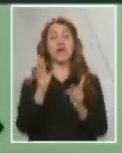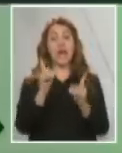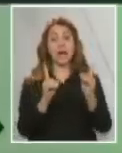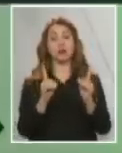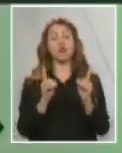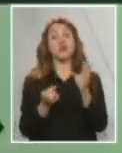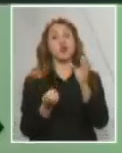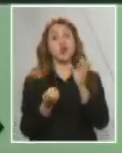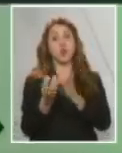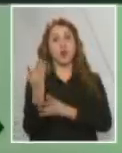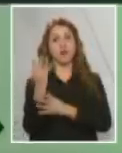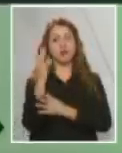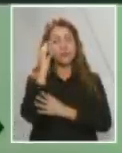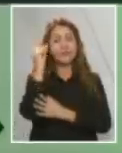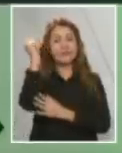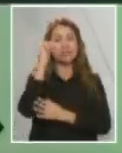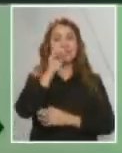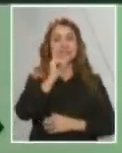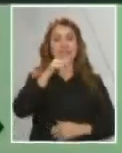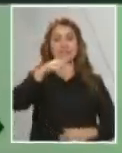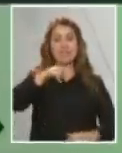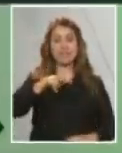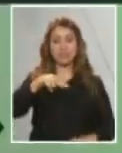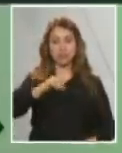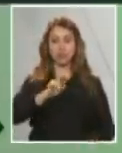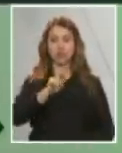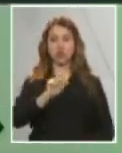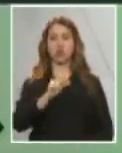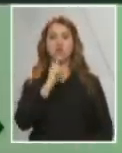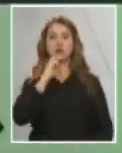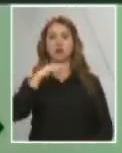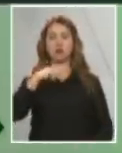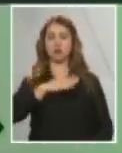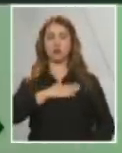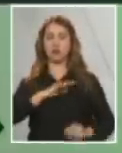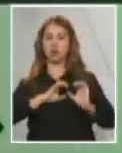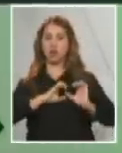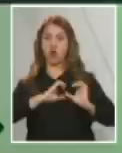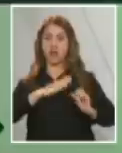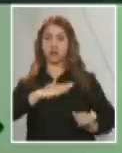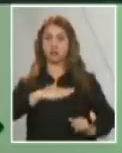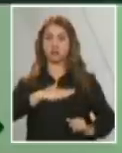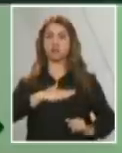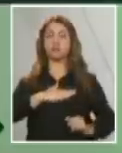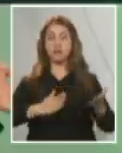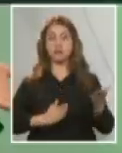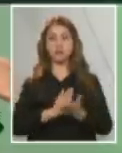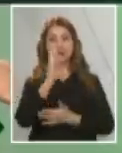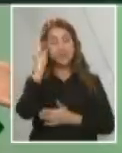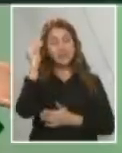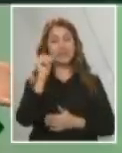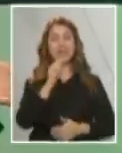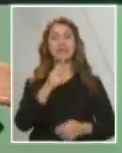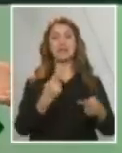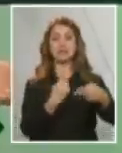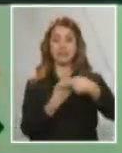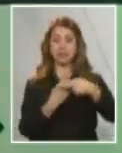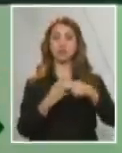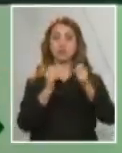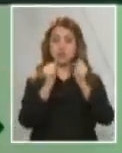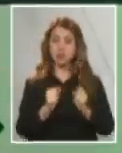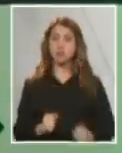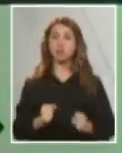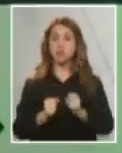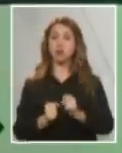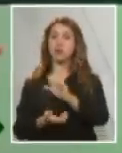por supuesto, vamos a hablar de la Innovatón. Y por eso estoy con este corazoncito, porque es una iniciativa de la Teletón. Una iniciativa además que se puede replicar